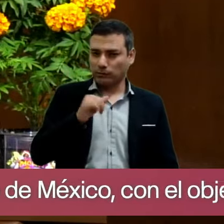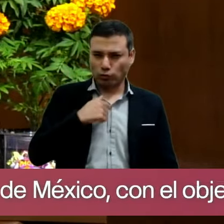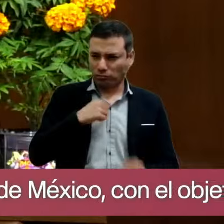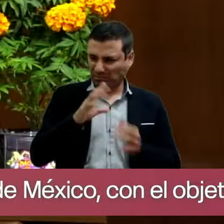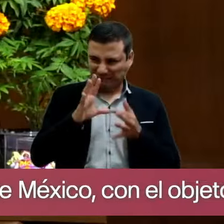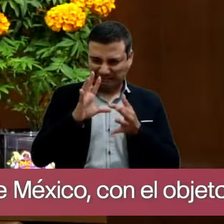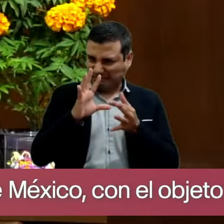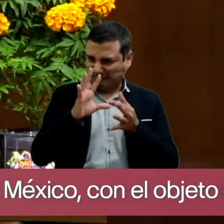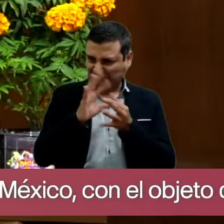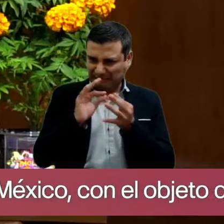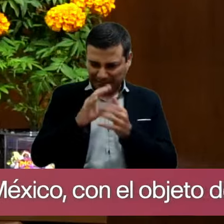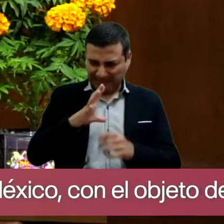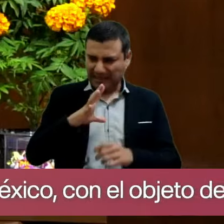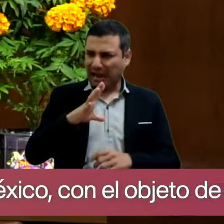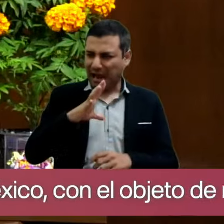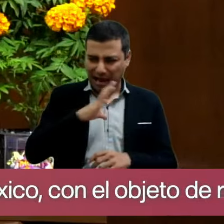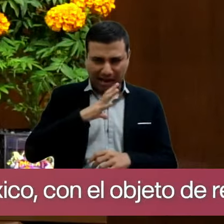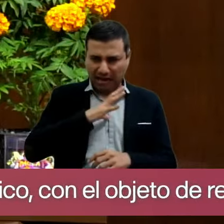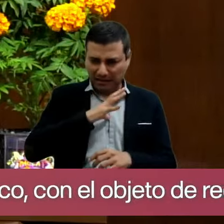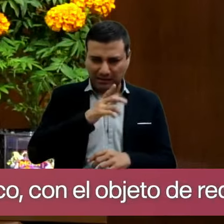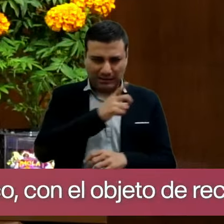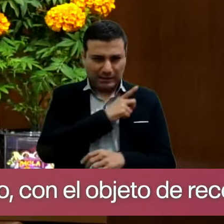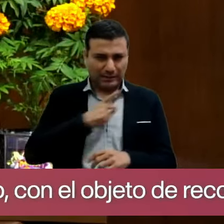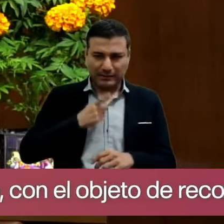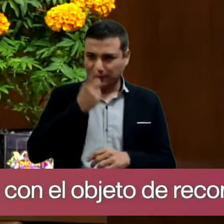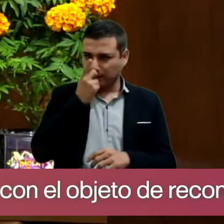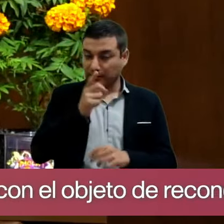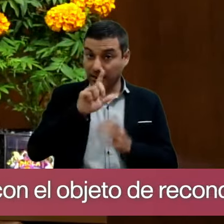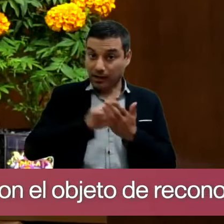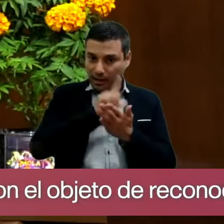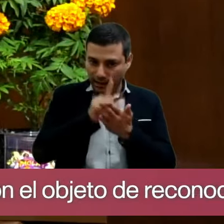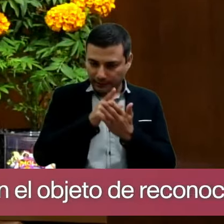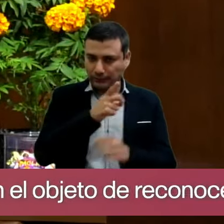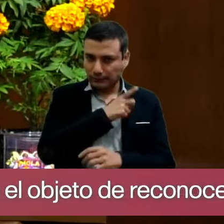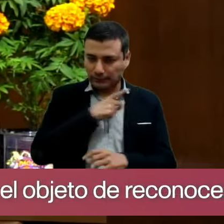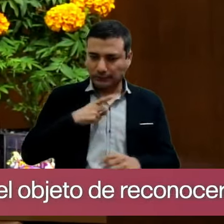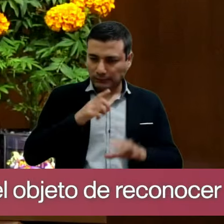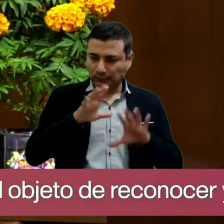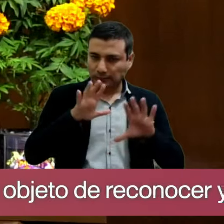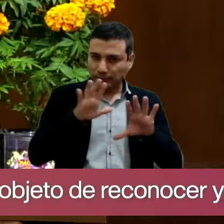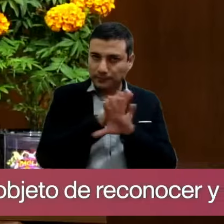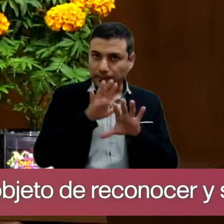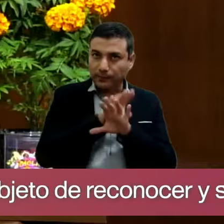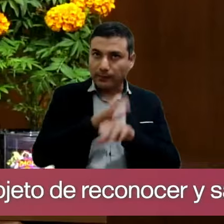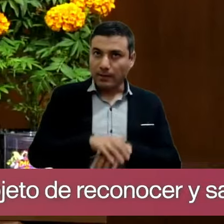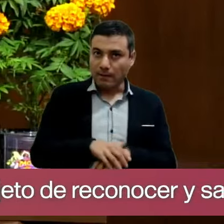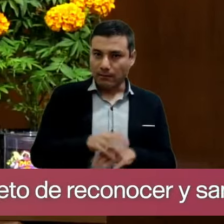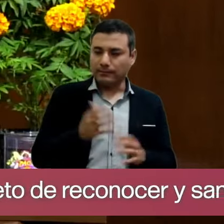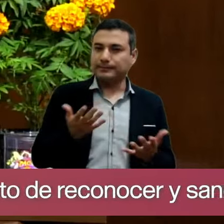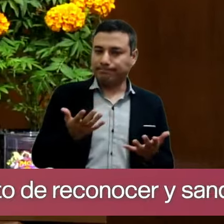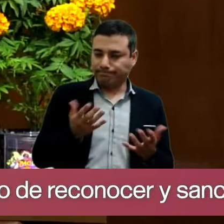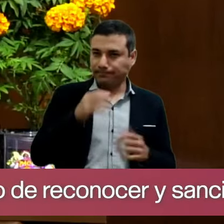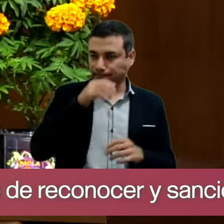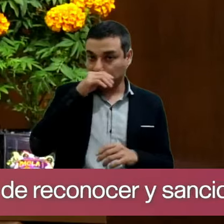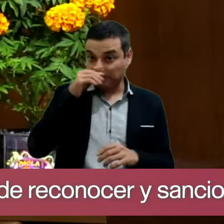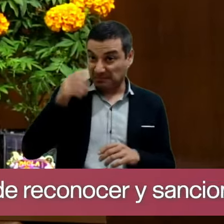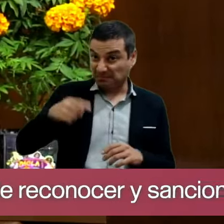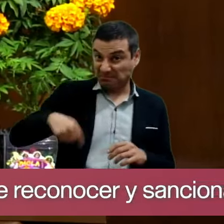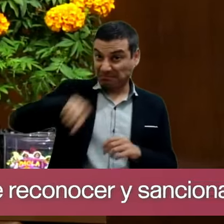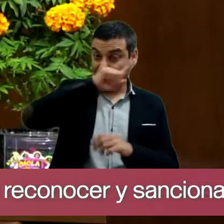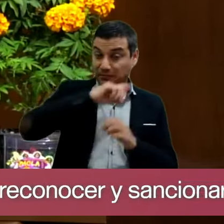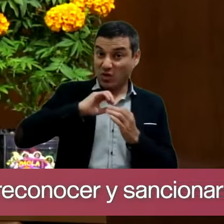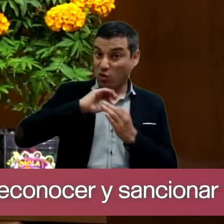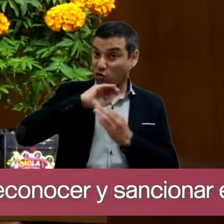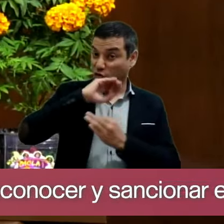contundente, armonizando nuestra legislación, por lo cual su apoyo de todas y